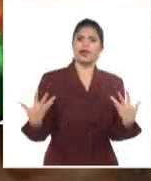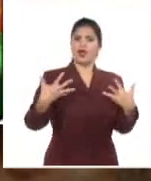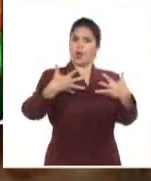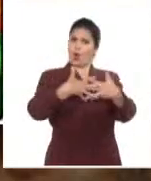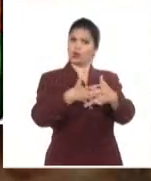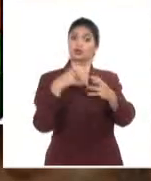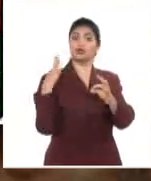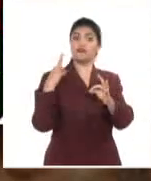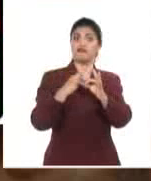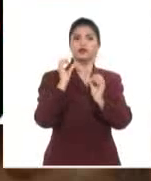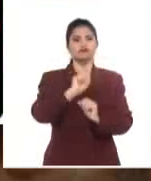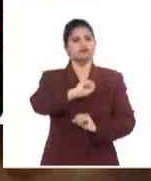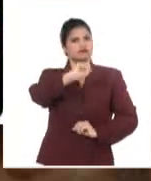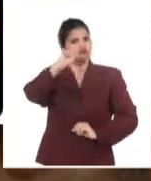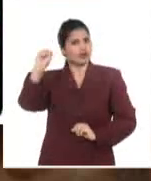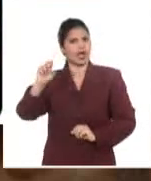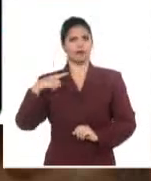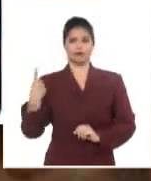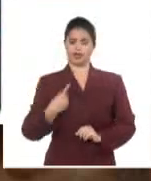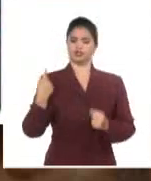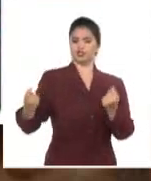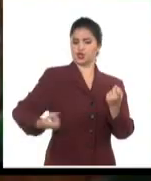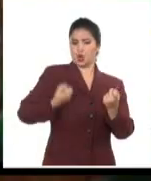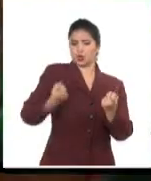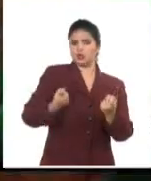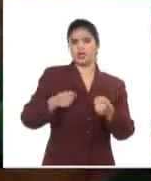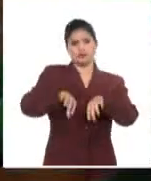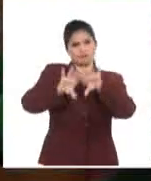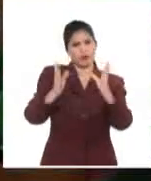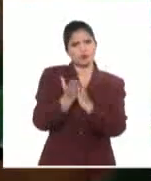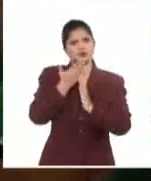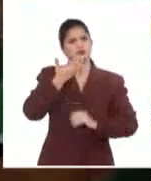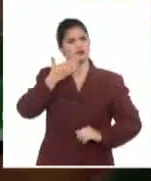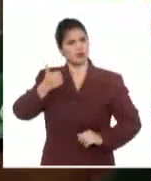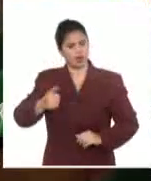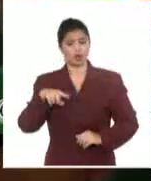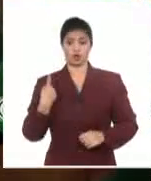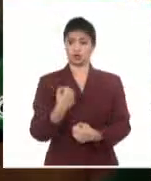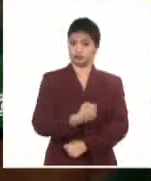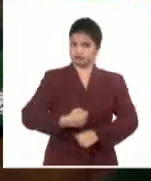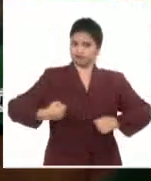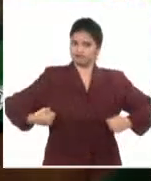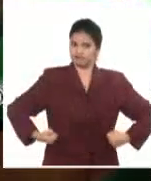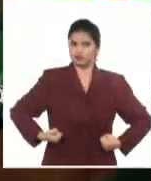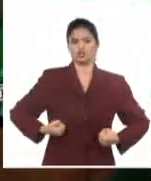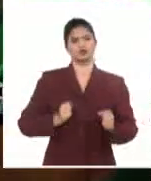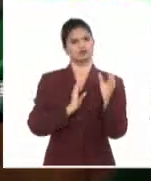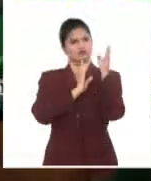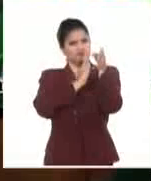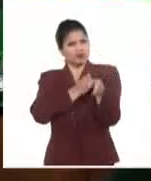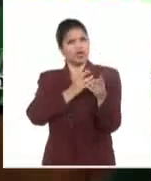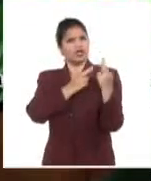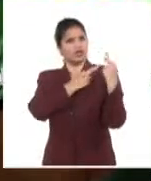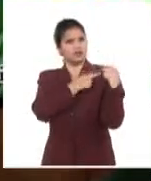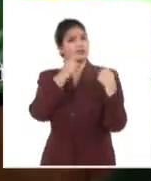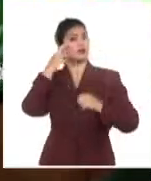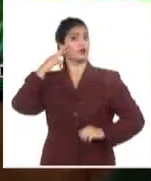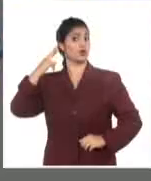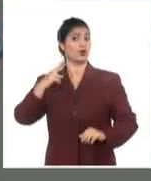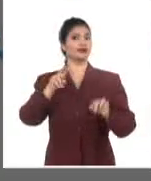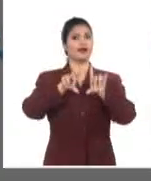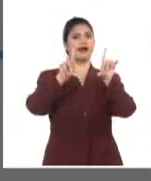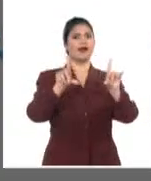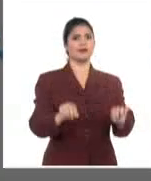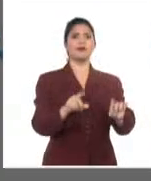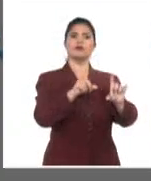en la victoria, por nosotros mismos y con nuestros propios esfuerzos, cumpliendo su concepto de revolución, podemos lograr las